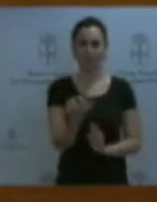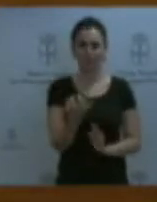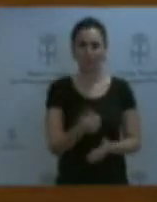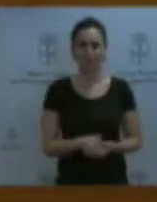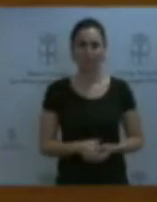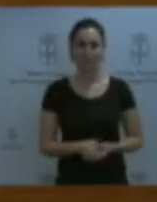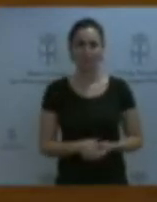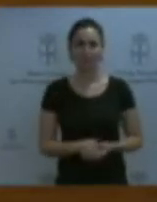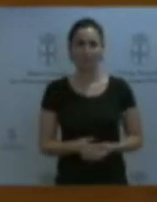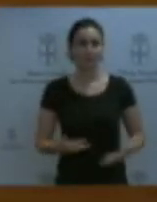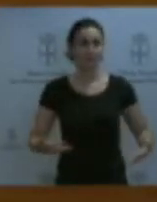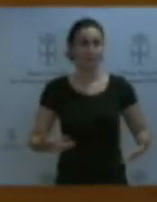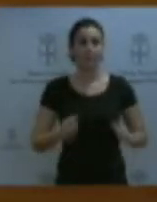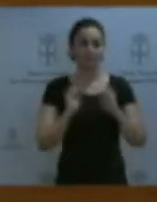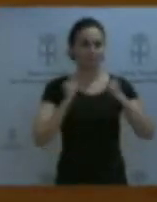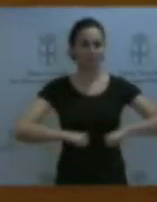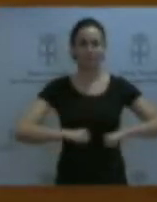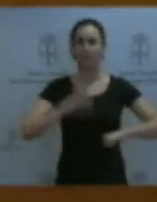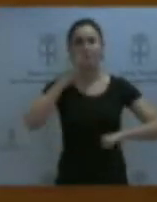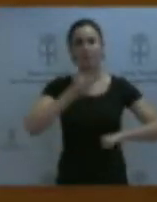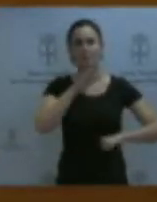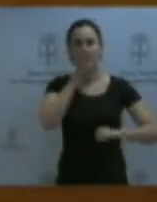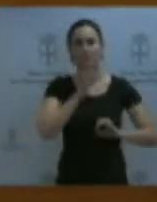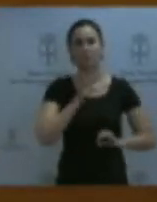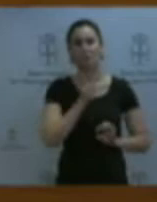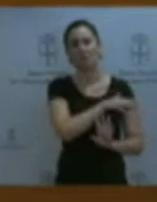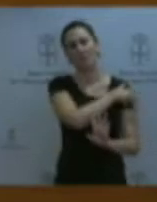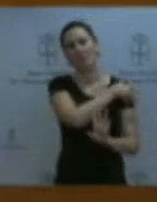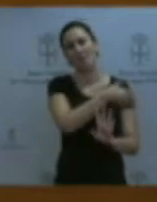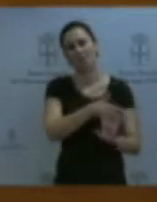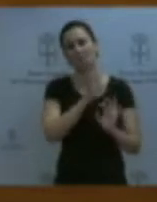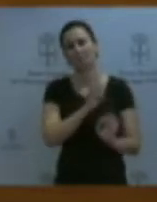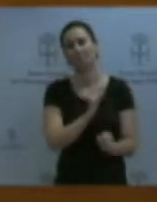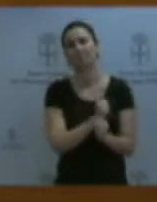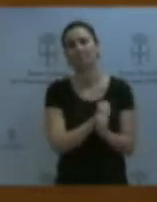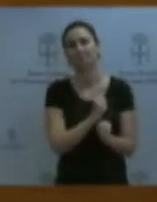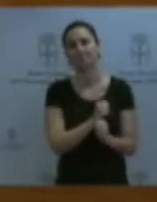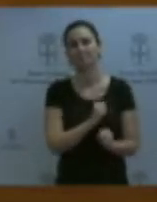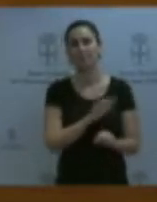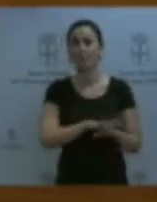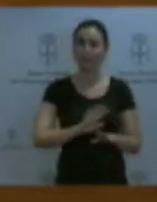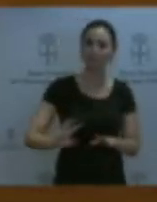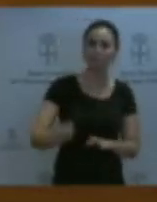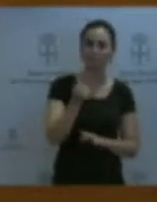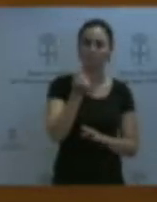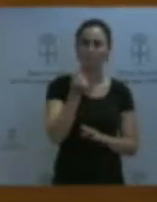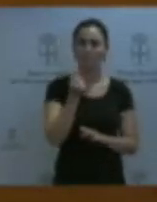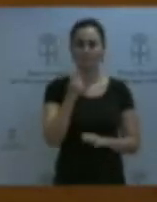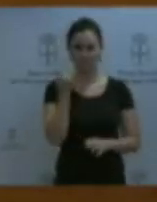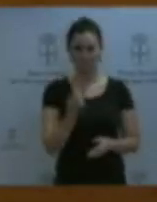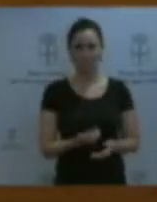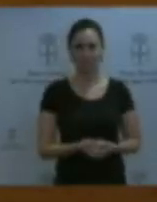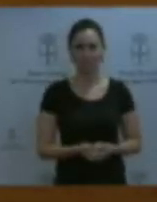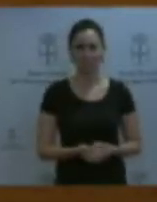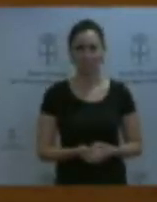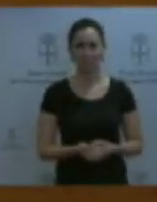se han trabajado, ¿no?, a lo largo de los meses anteriores. También les invito simplemente a hacer